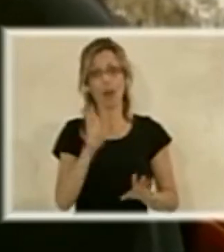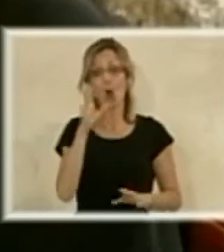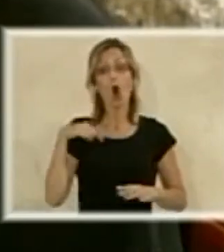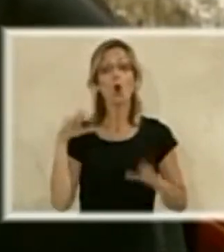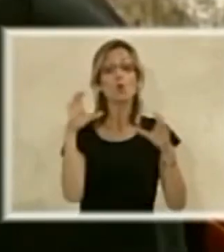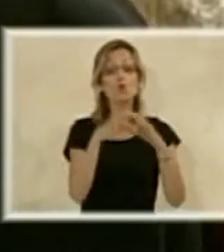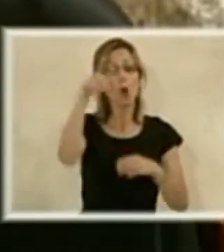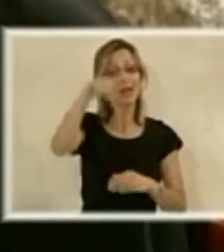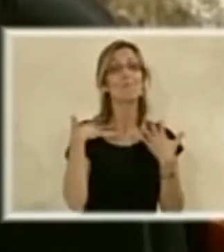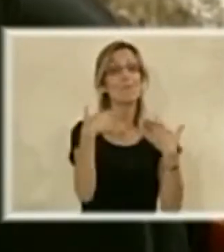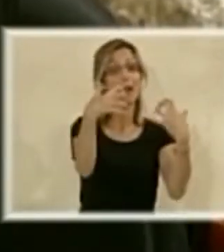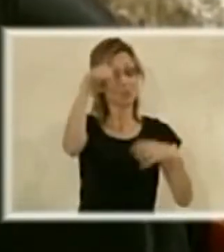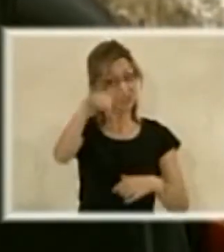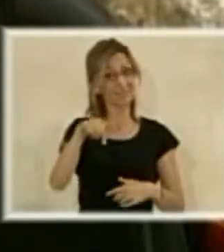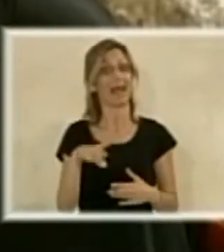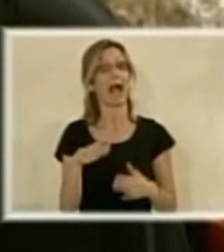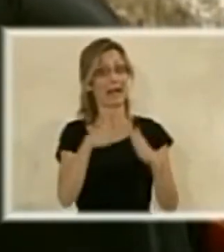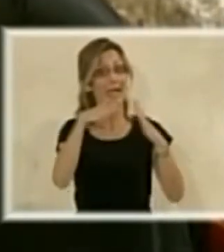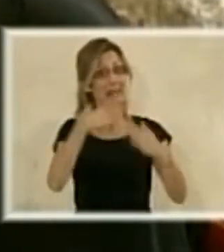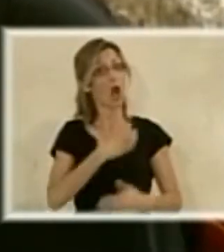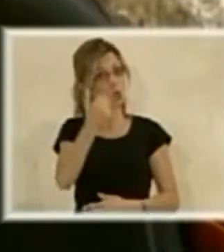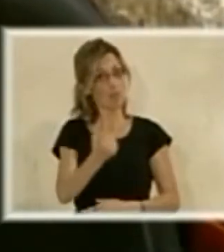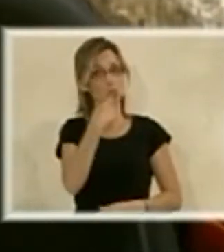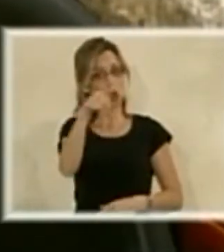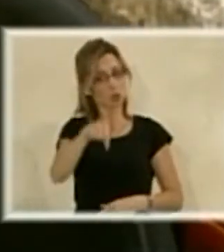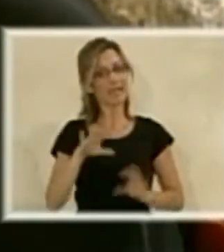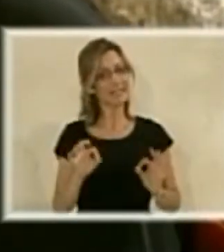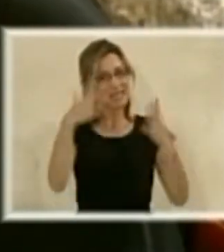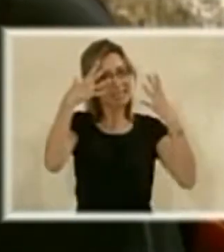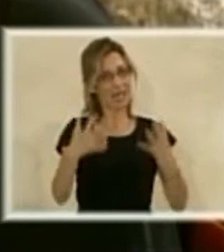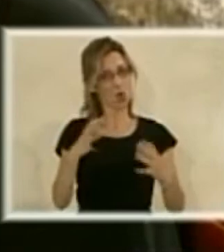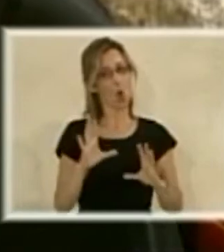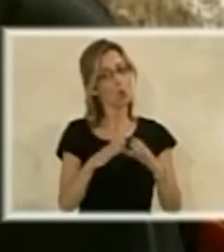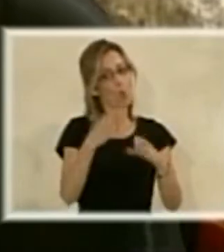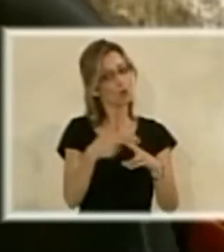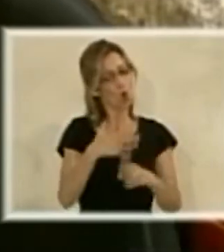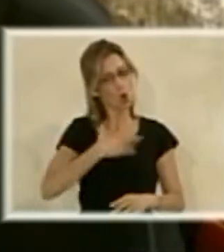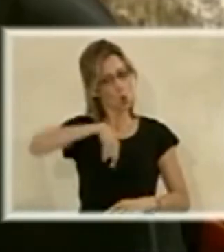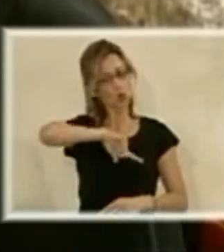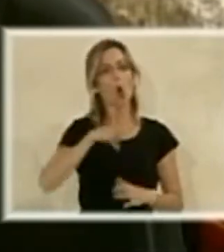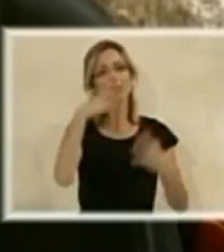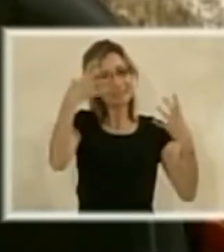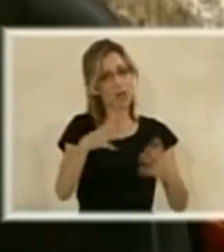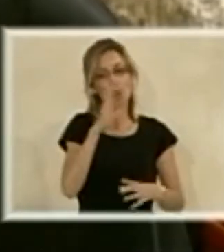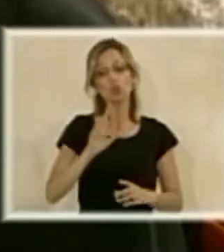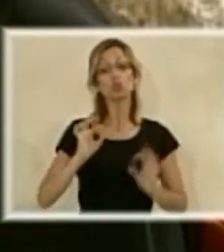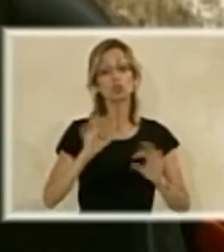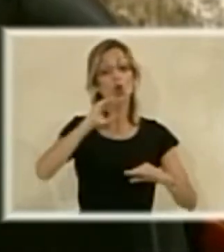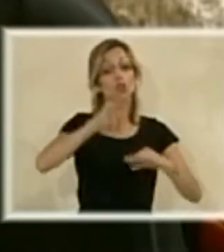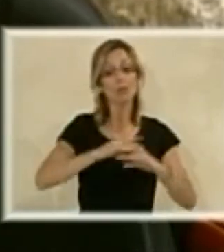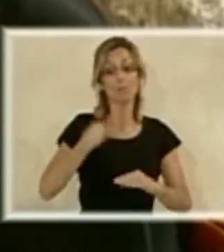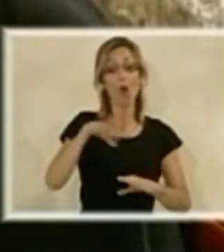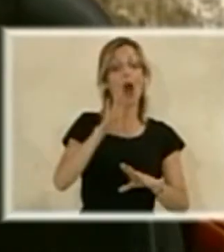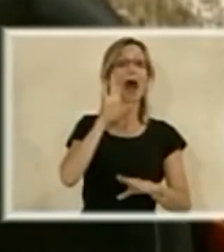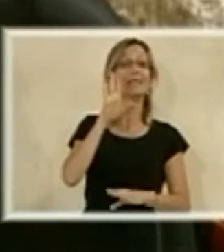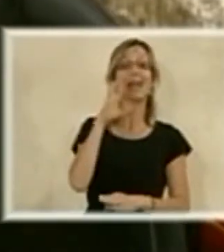el Parlamento y en esta casa consistorial, grupo municipal, muy serio, donde somos muy consecuentes con lo que votamos, con lo que